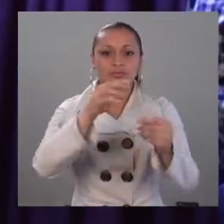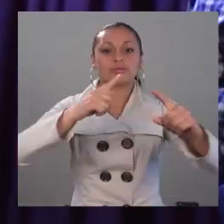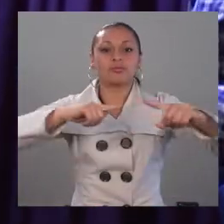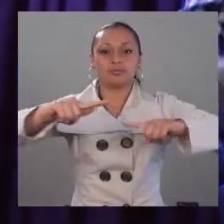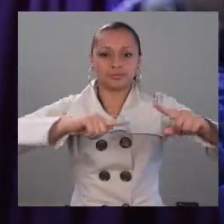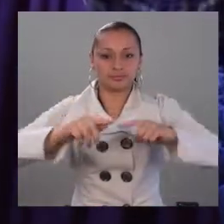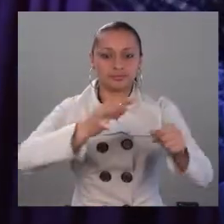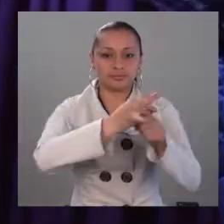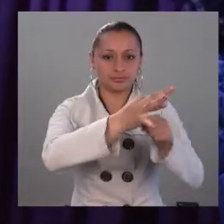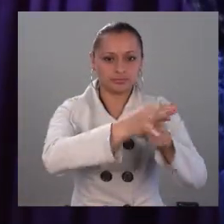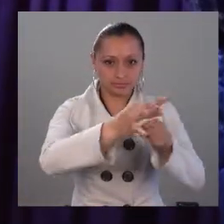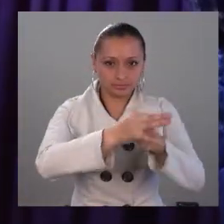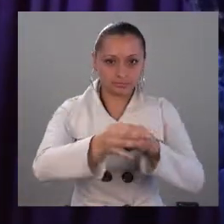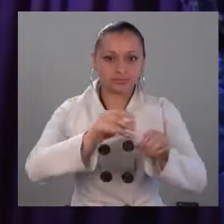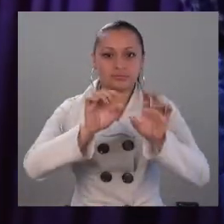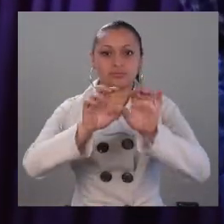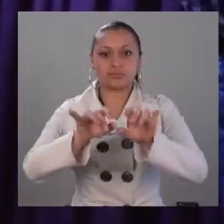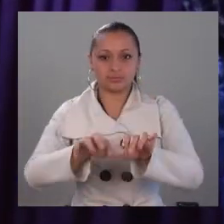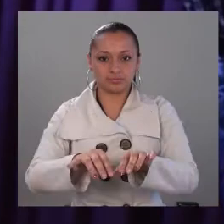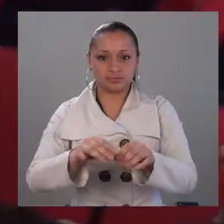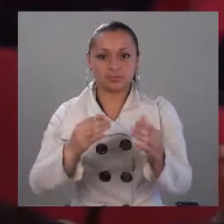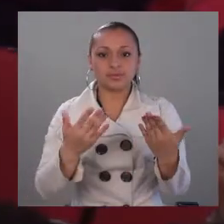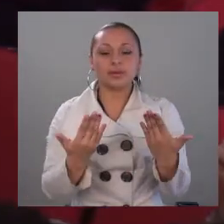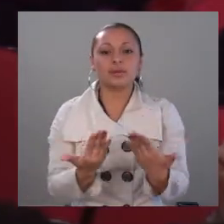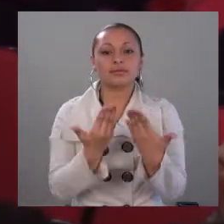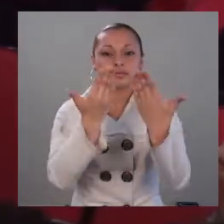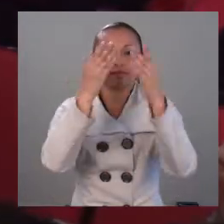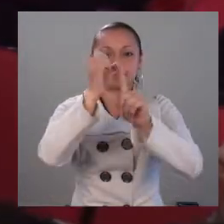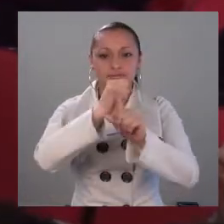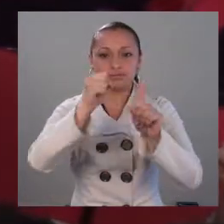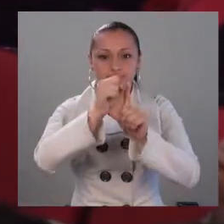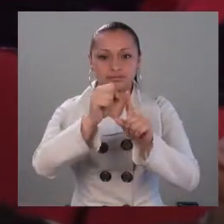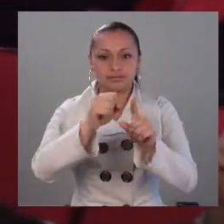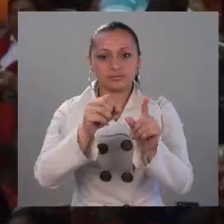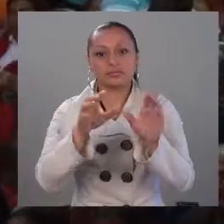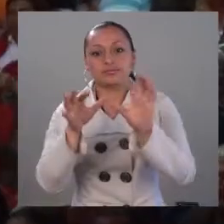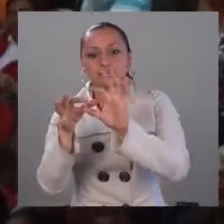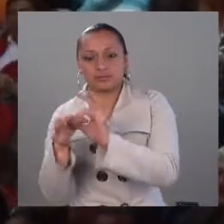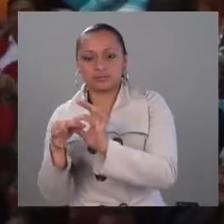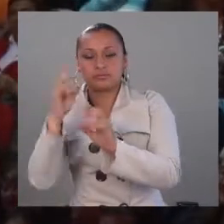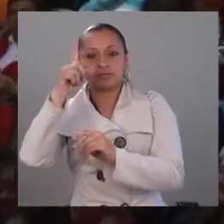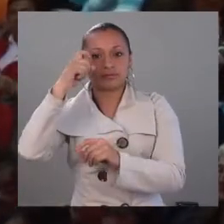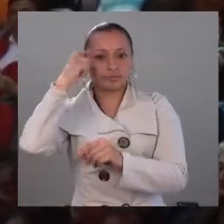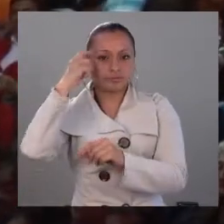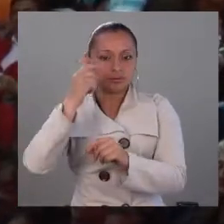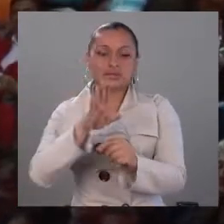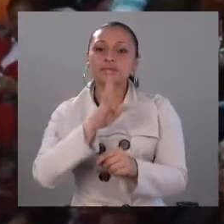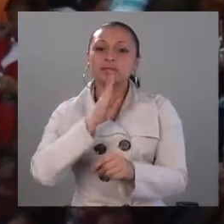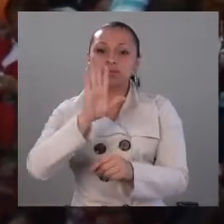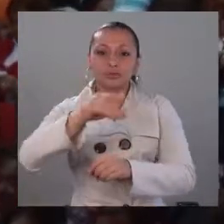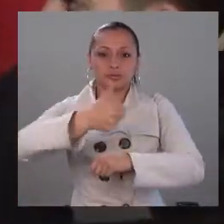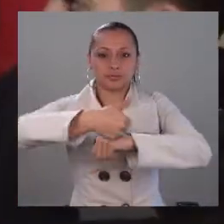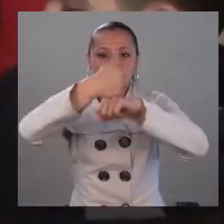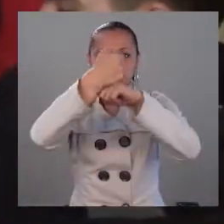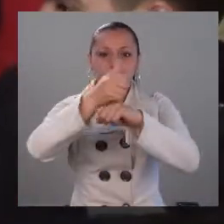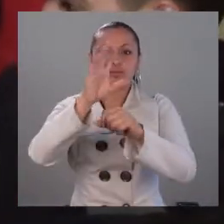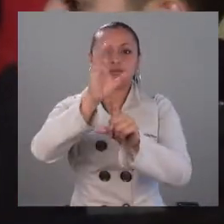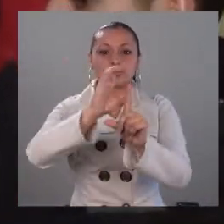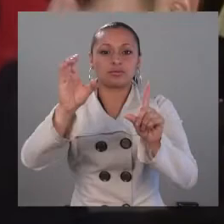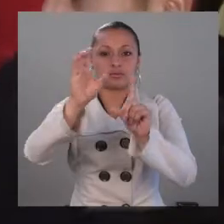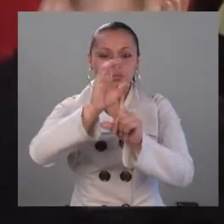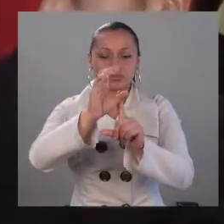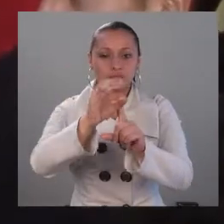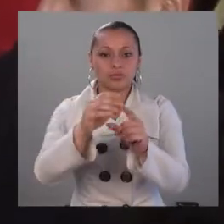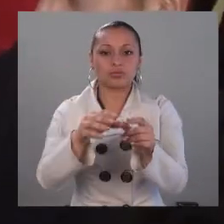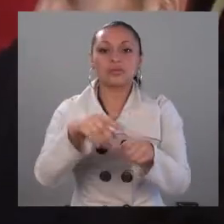administración municipal, la Secretaría de Bienestar Social y la Gobernación del Departamento en cabeza de la Dirección Administrativa de